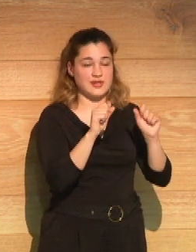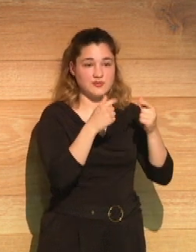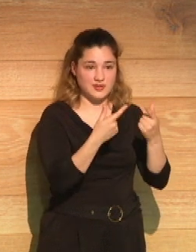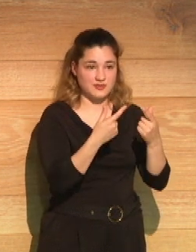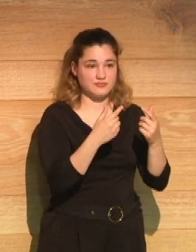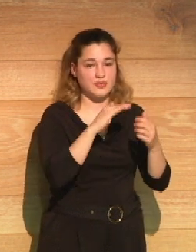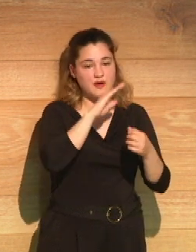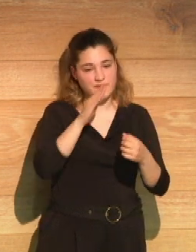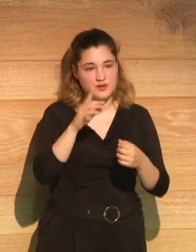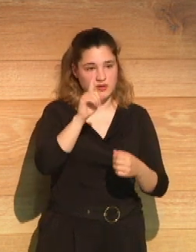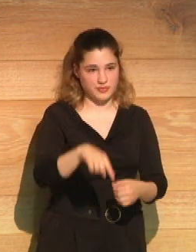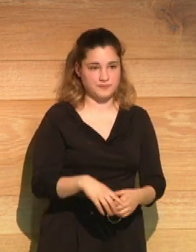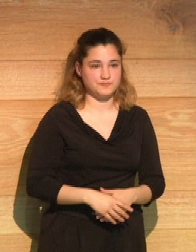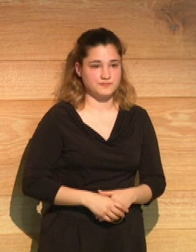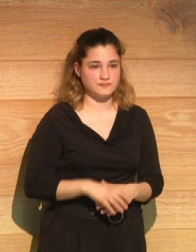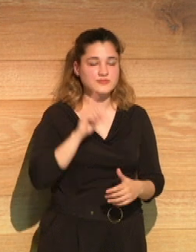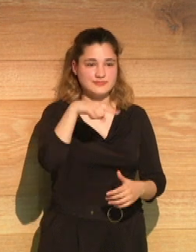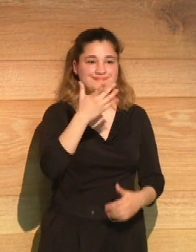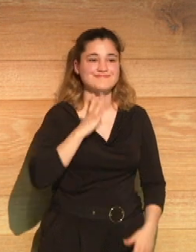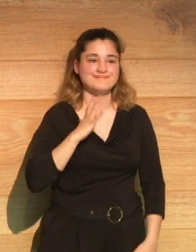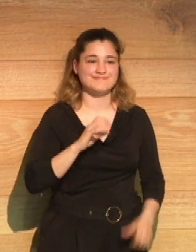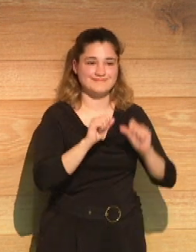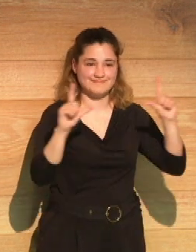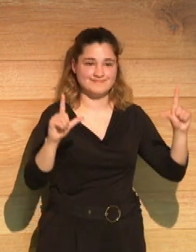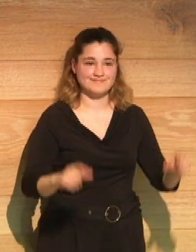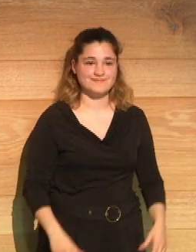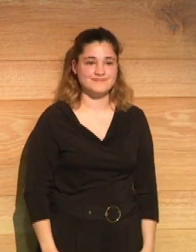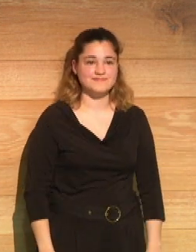trabajo. A ver, la siguiente, por favor.